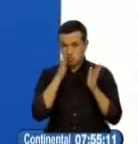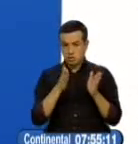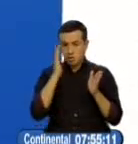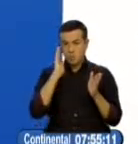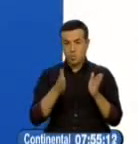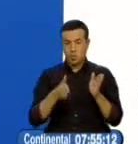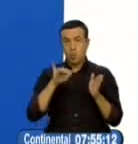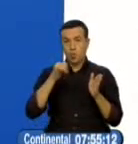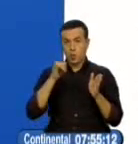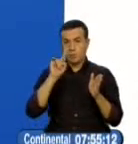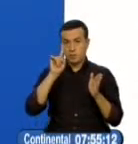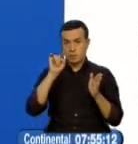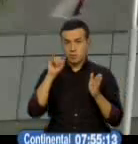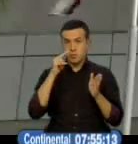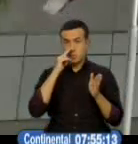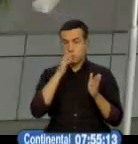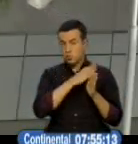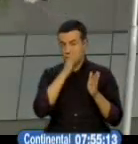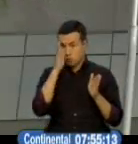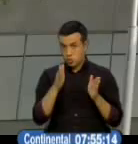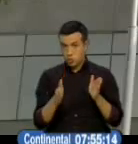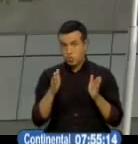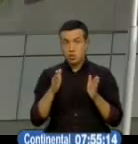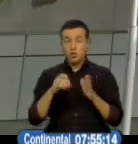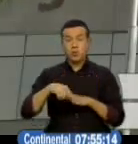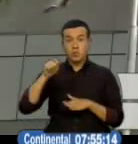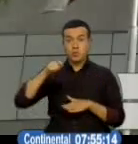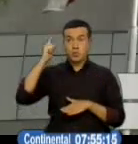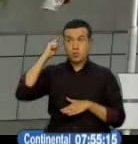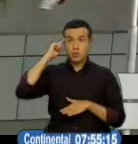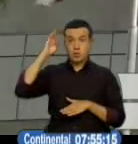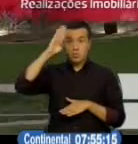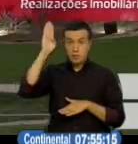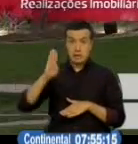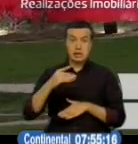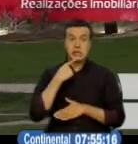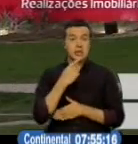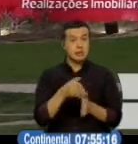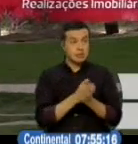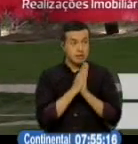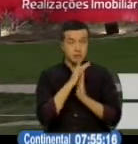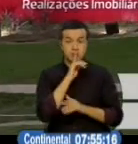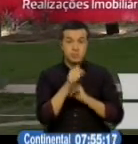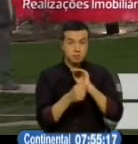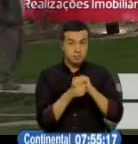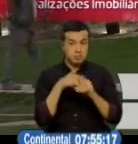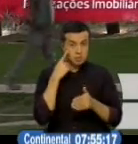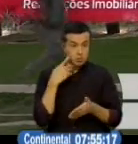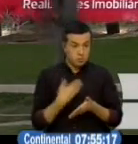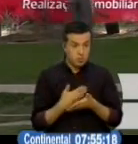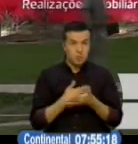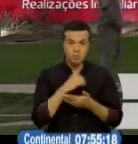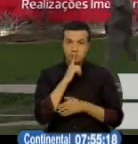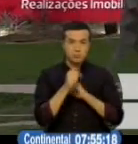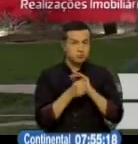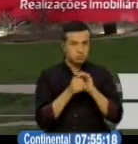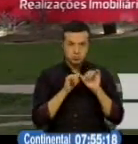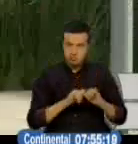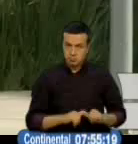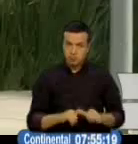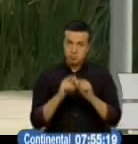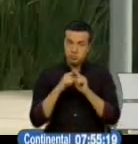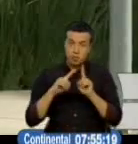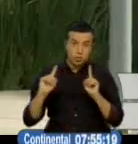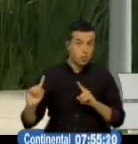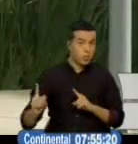vence el próximo jueves 1 de junio. Sin embargo, desde la Procuraduría brasileña se solicita que la reserva a estas pruebas se mantenga. Solamente